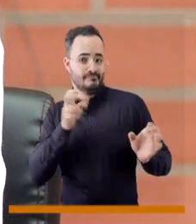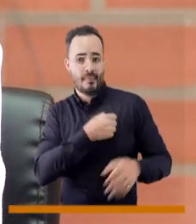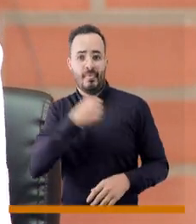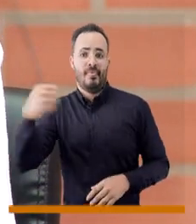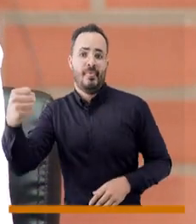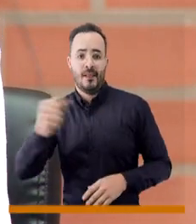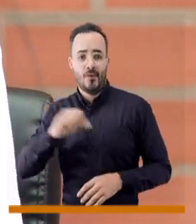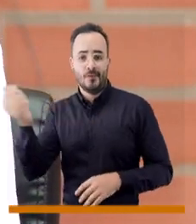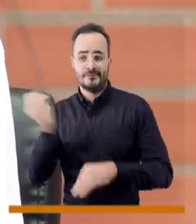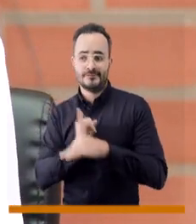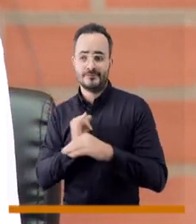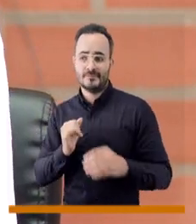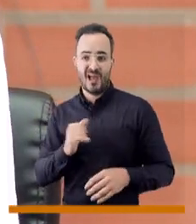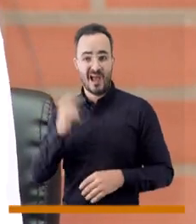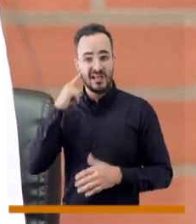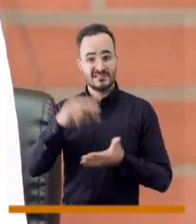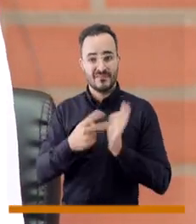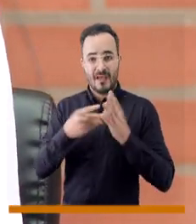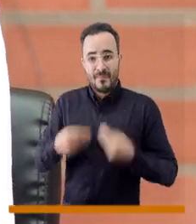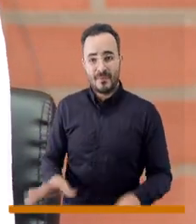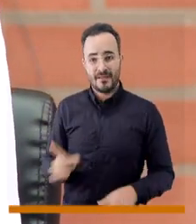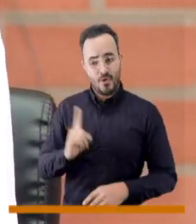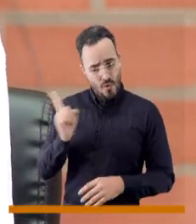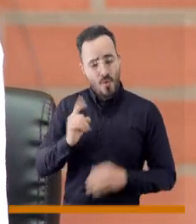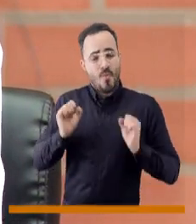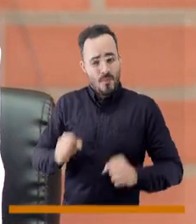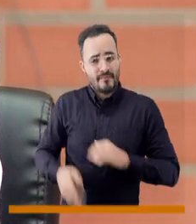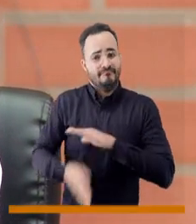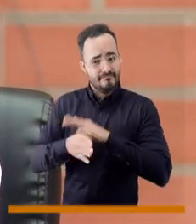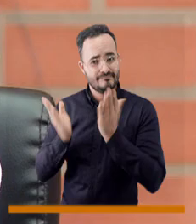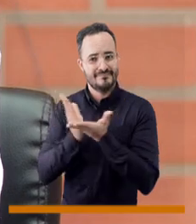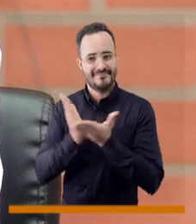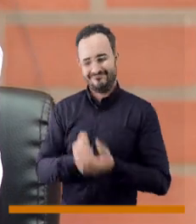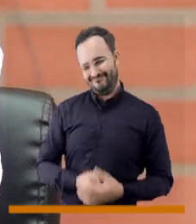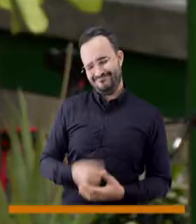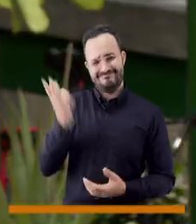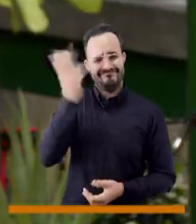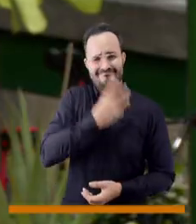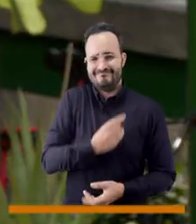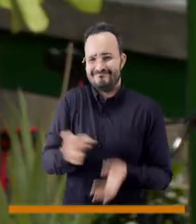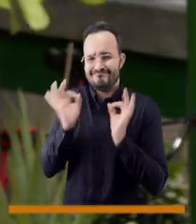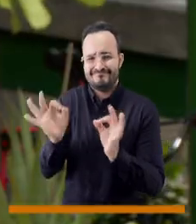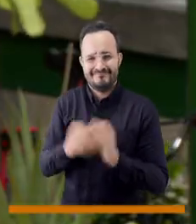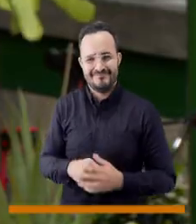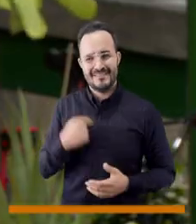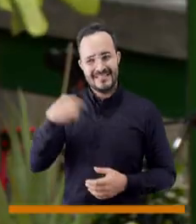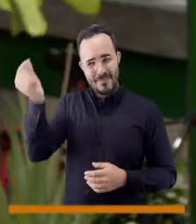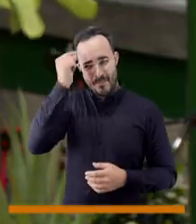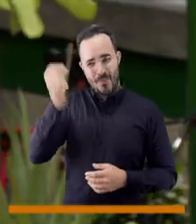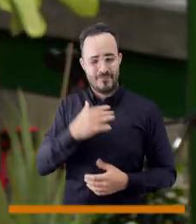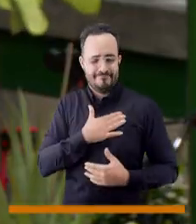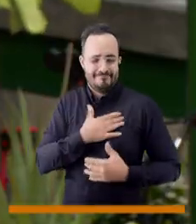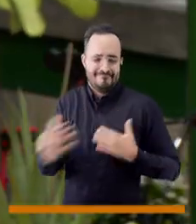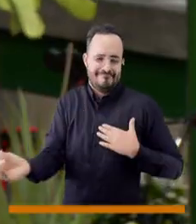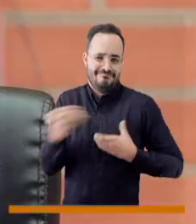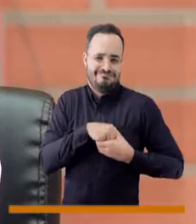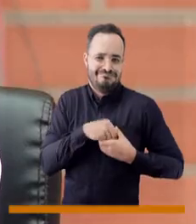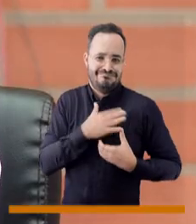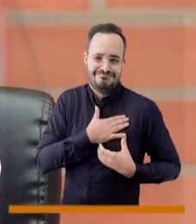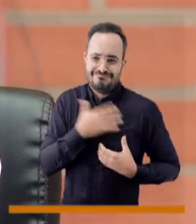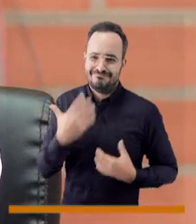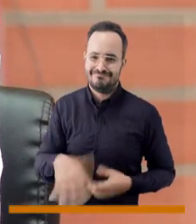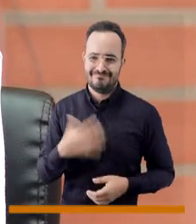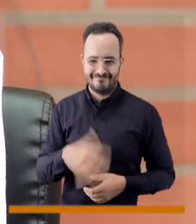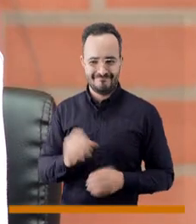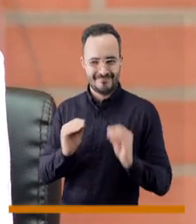del colegio no significa que uno no pueda volver a estudiar. ¡Oh, qué maravilla! Bueno, te has quedado clavado en